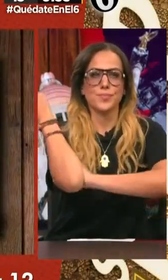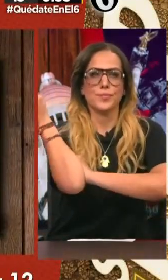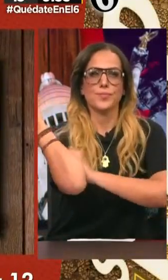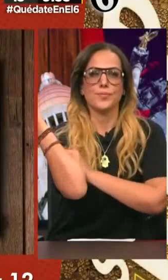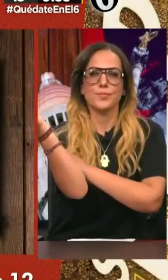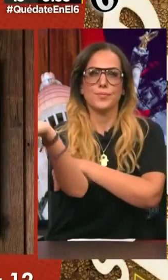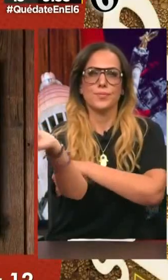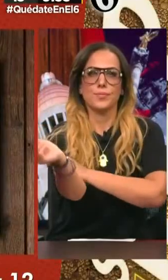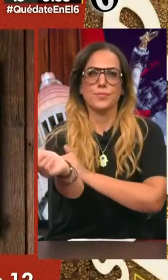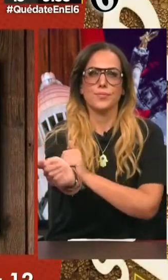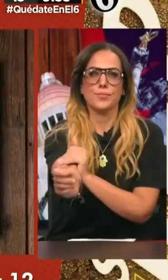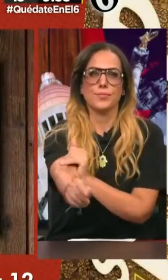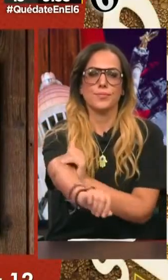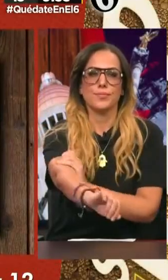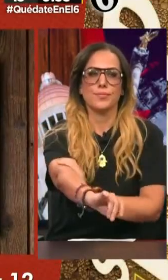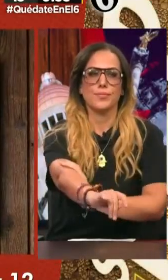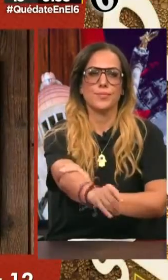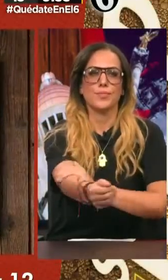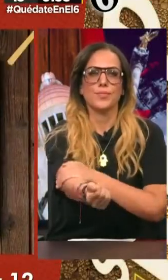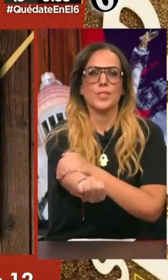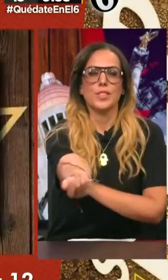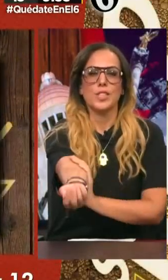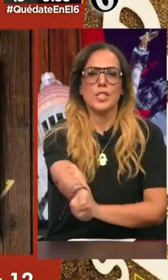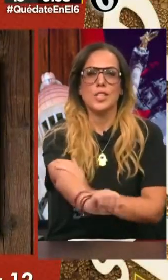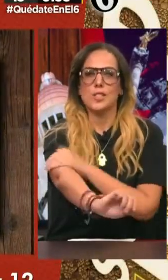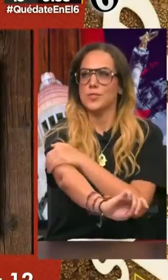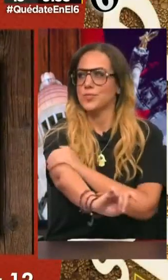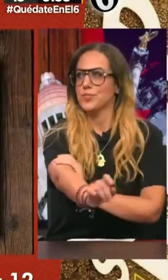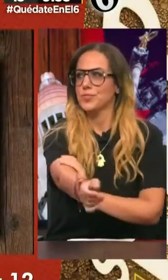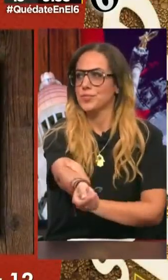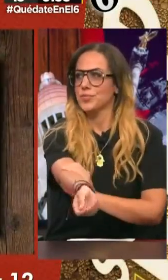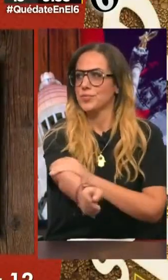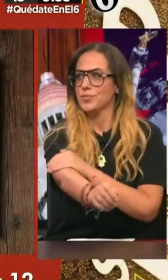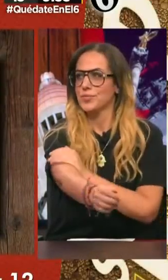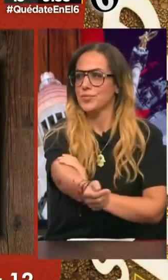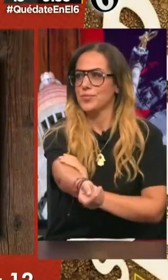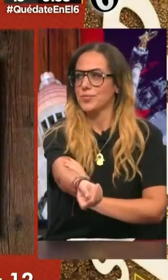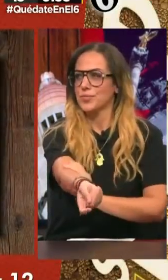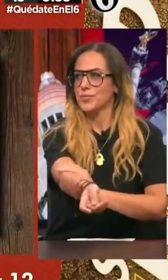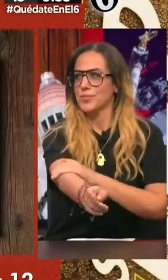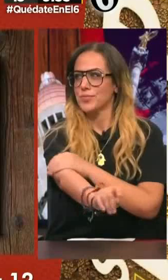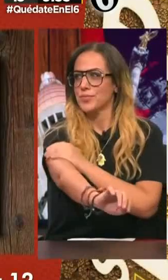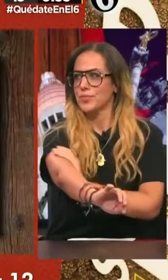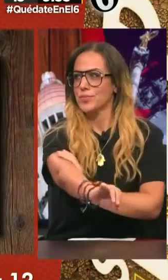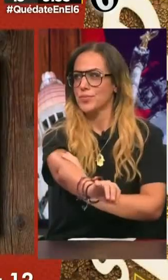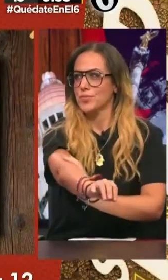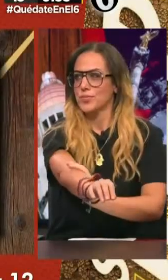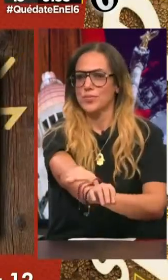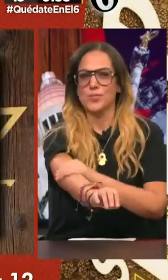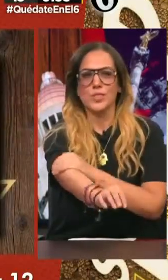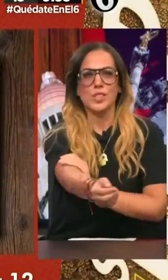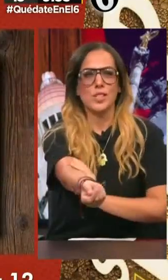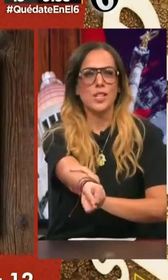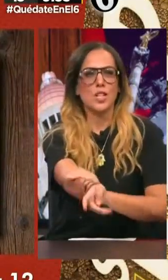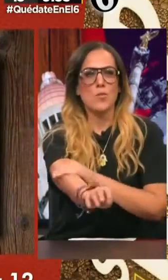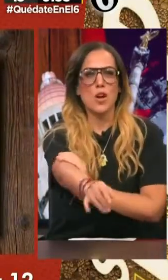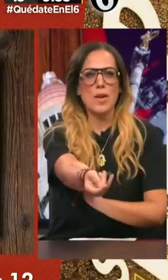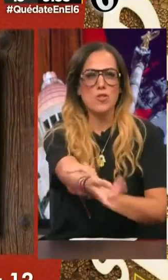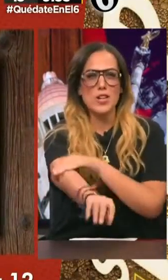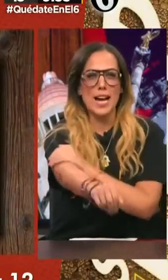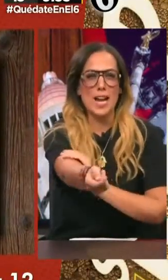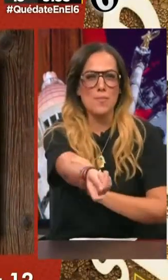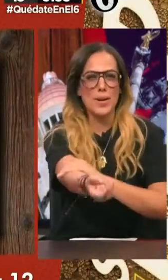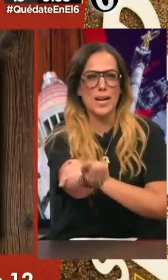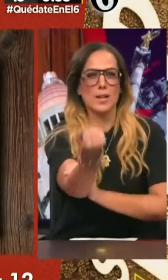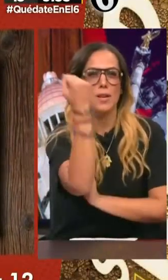lo que se ocupa en dicho transporte diariamente. Estamos hablando no solo de la línea 12, de todo el sistema de transporte colectivo. Ay, como que